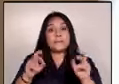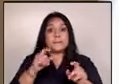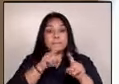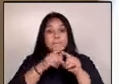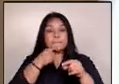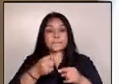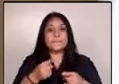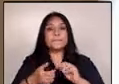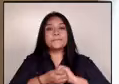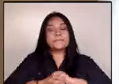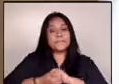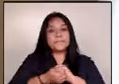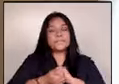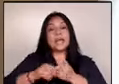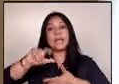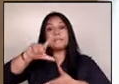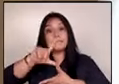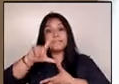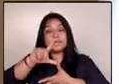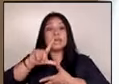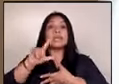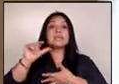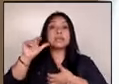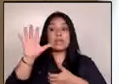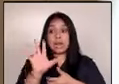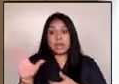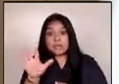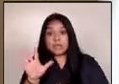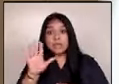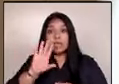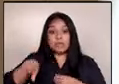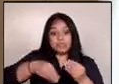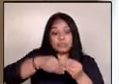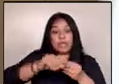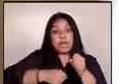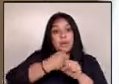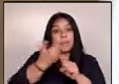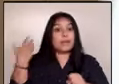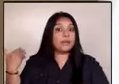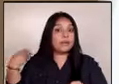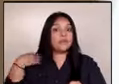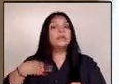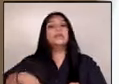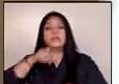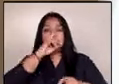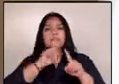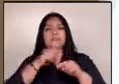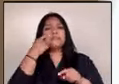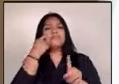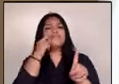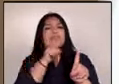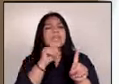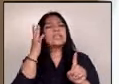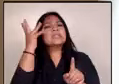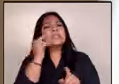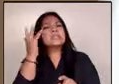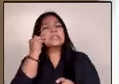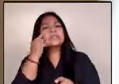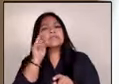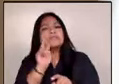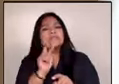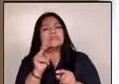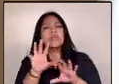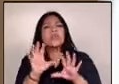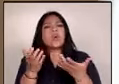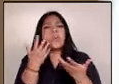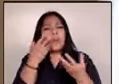Europea América Latina y el Caribe suscrita el año pasado la identificación de vías para Inc y asegurar la fluidez de